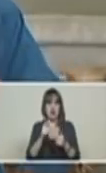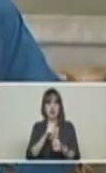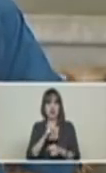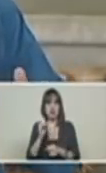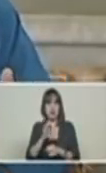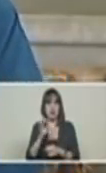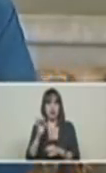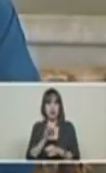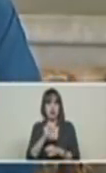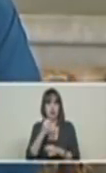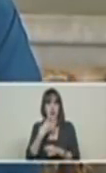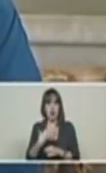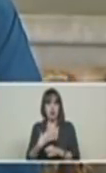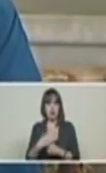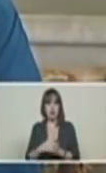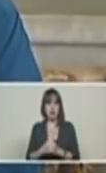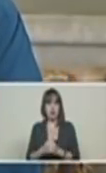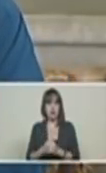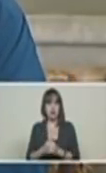100% bien.